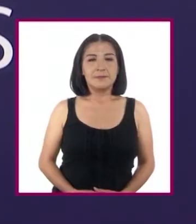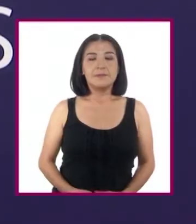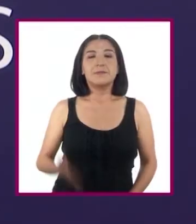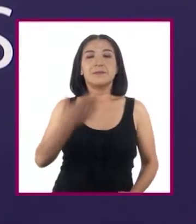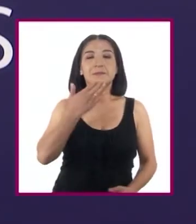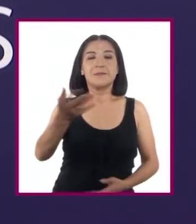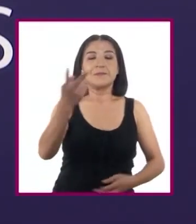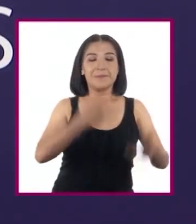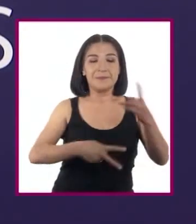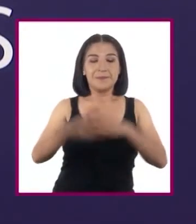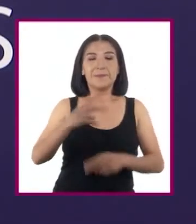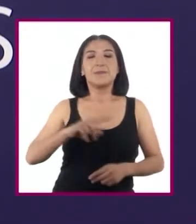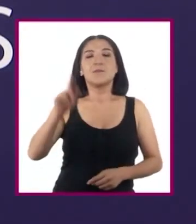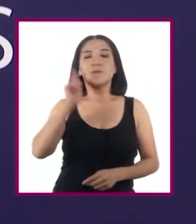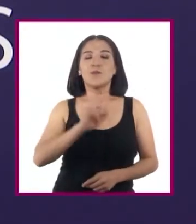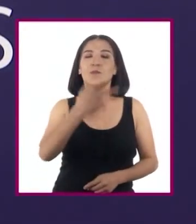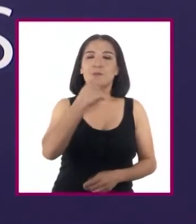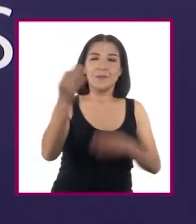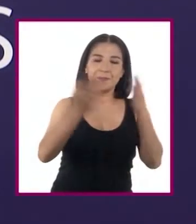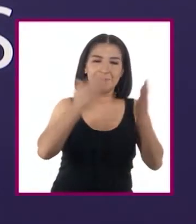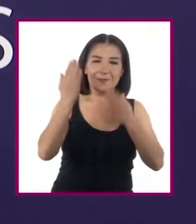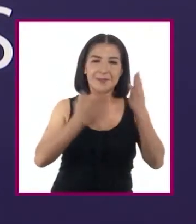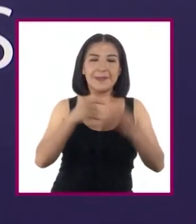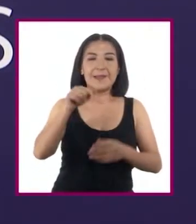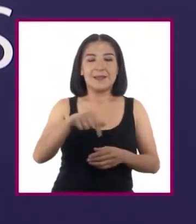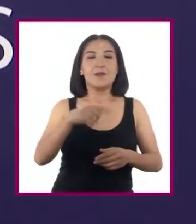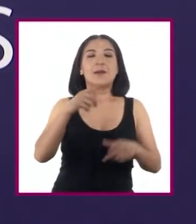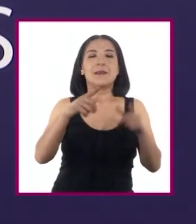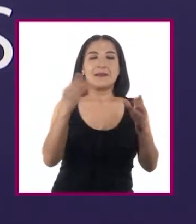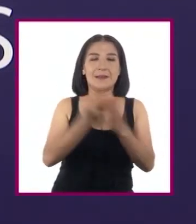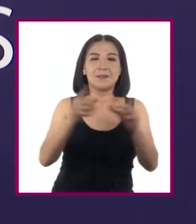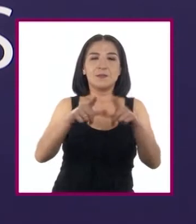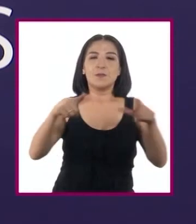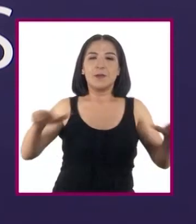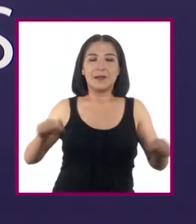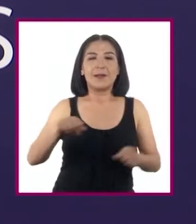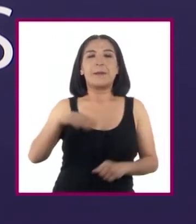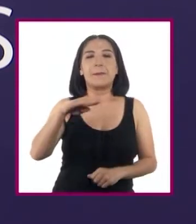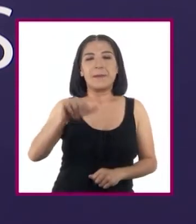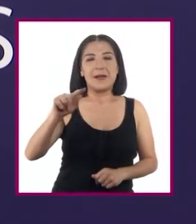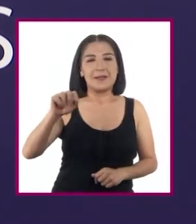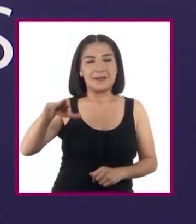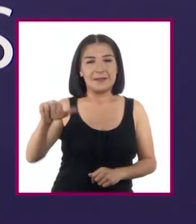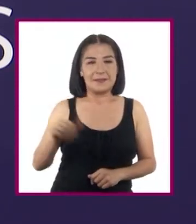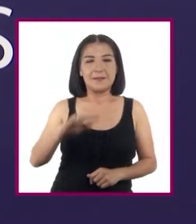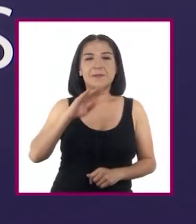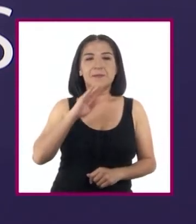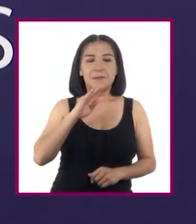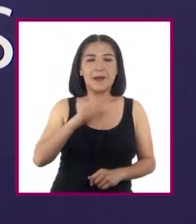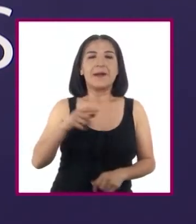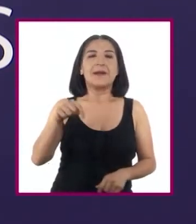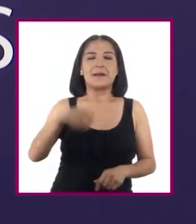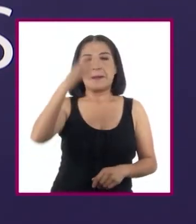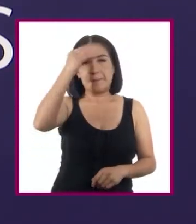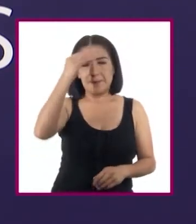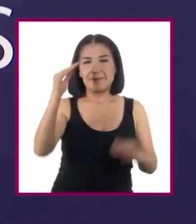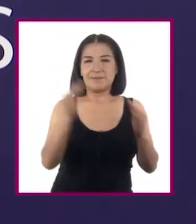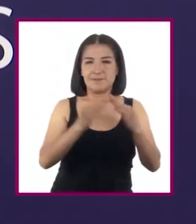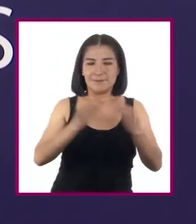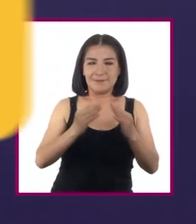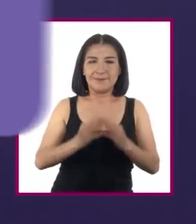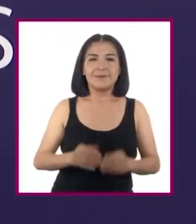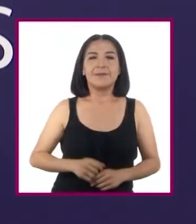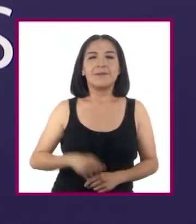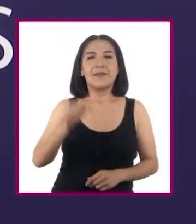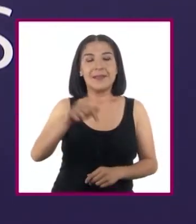Sean bienvenidos y bienvenidas a su clase de lengua materna español primer grado. Esto es Aprende en Casa. Es un gusto ser parte de esta aventura